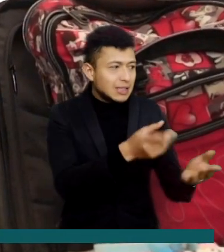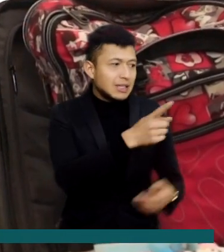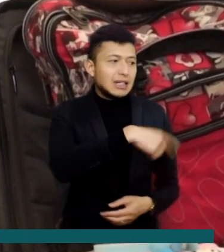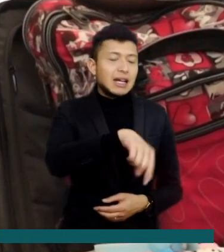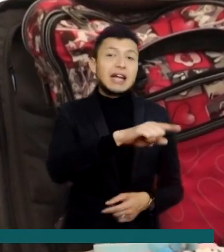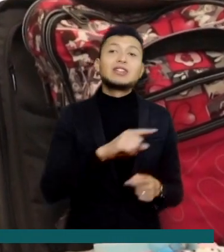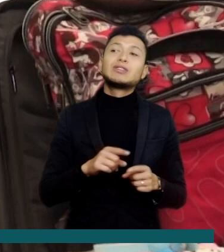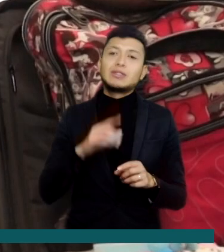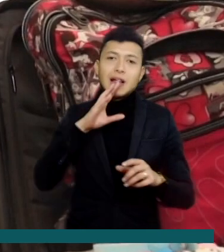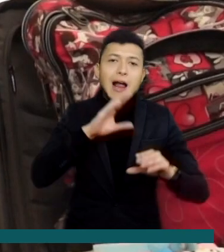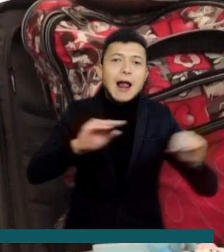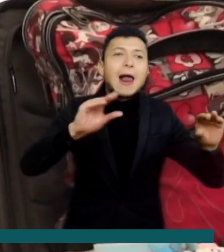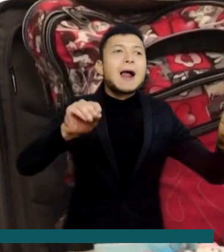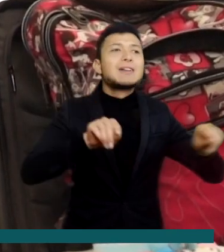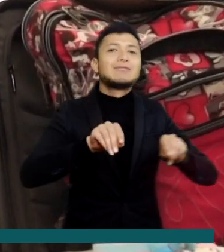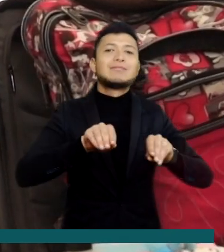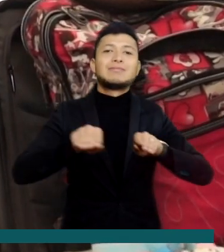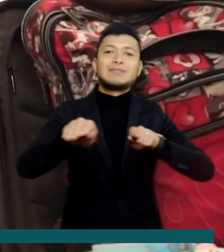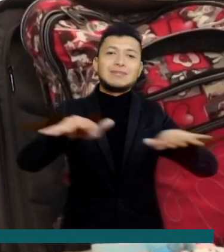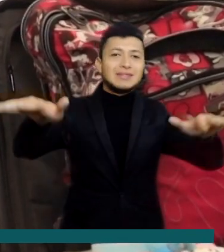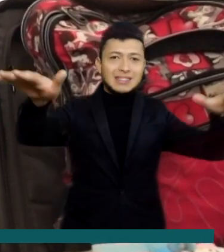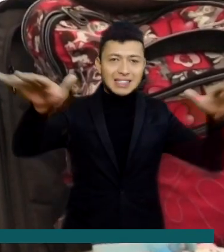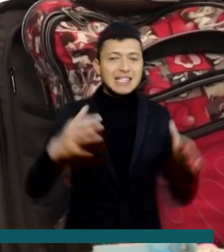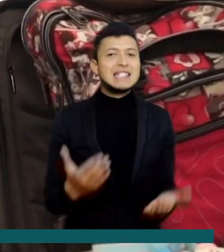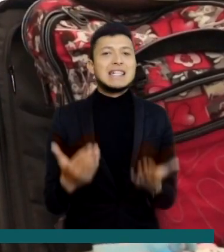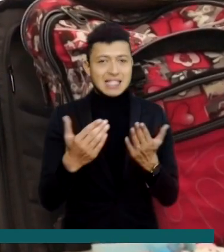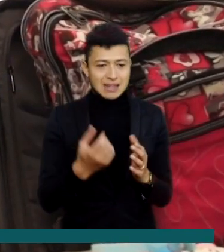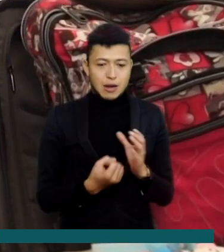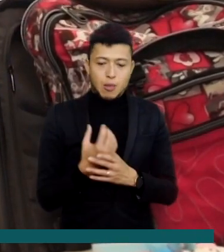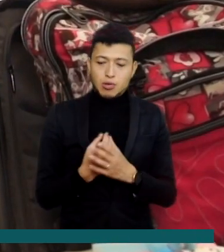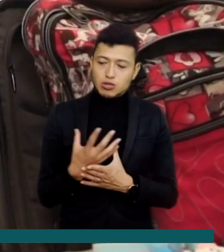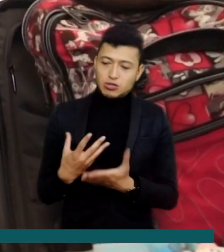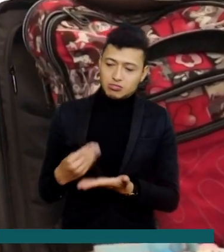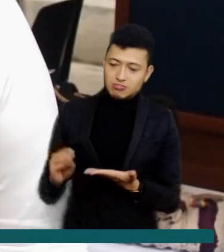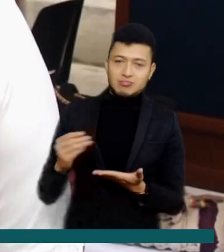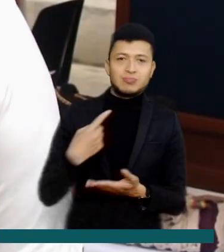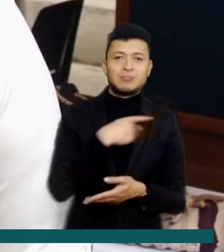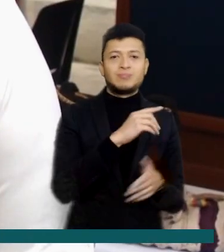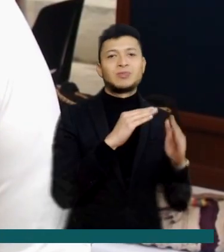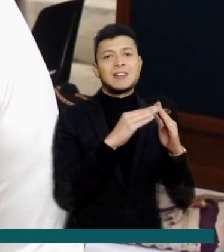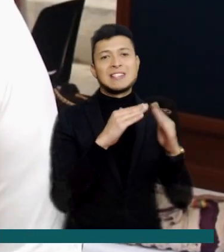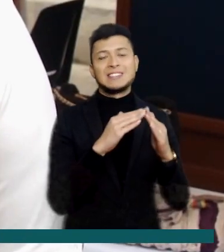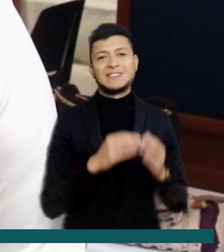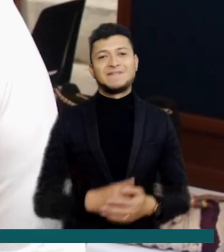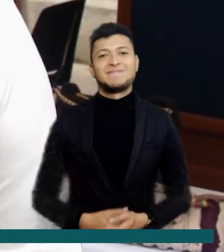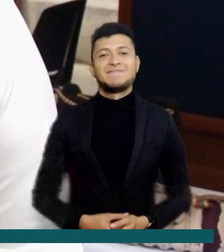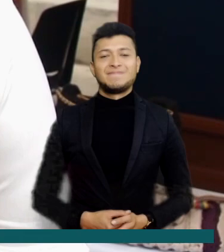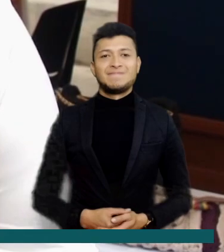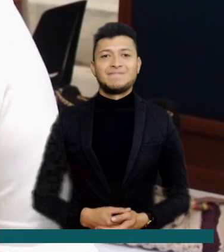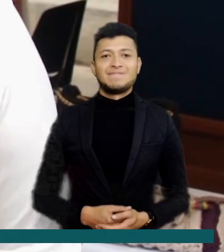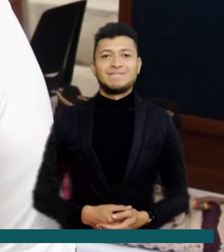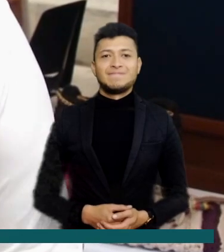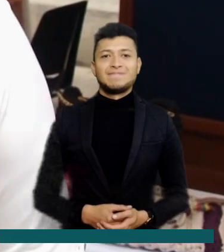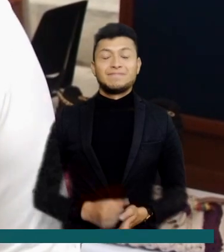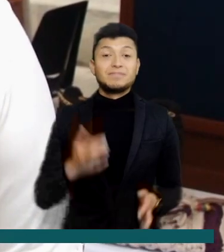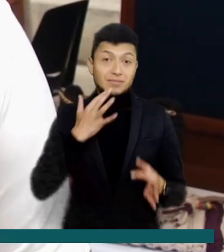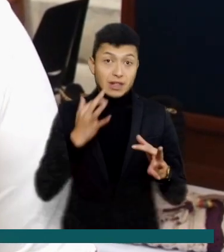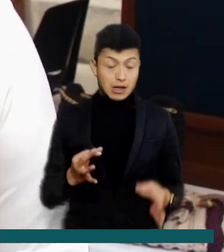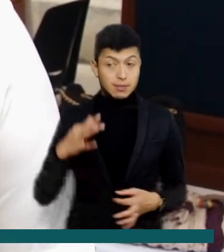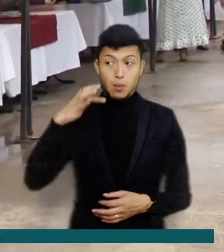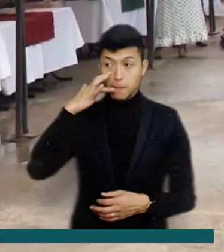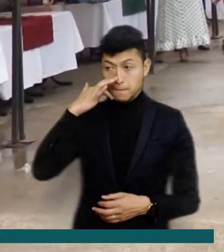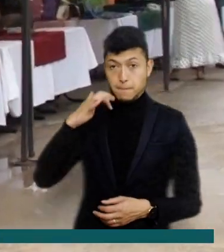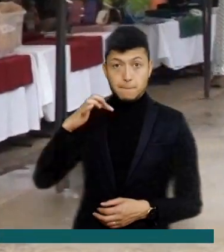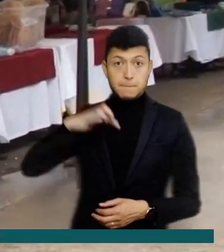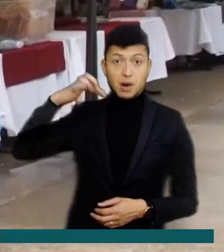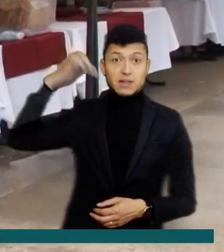que me recomienden y se lleven un buen producto para su casa. Realmente el ser profesional da